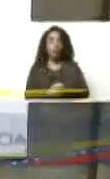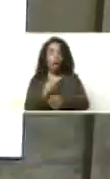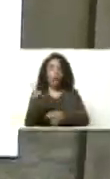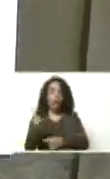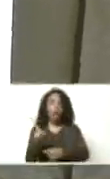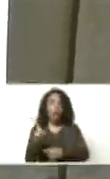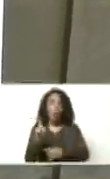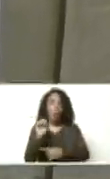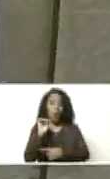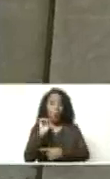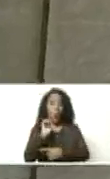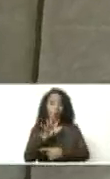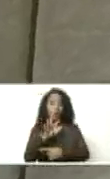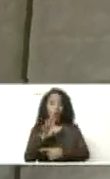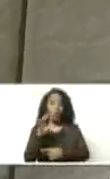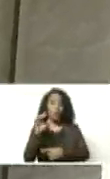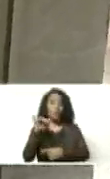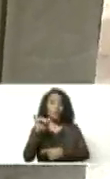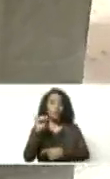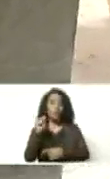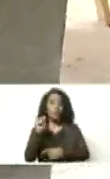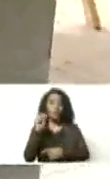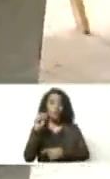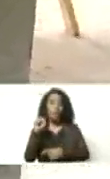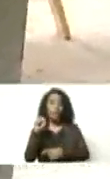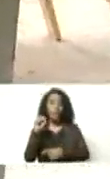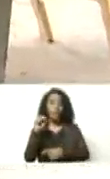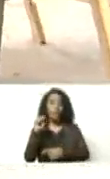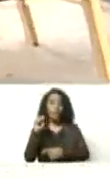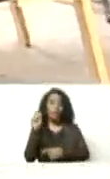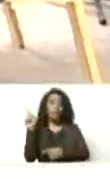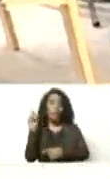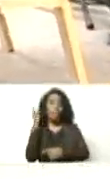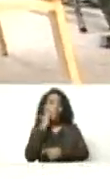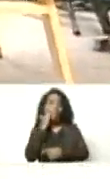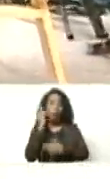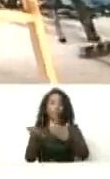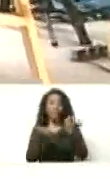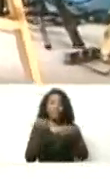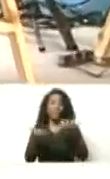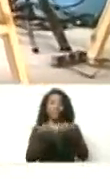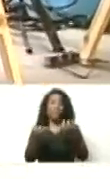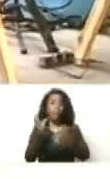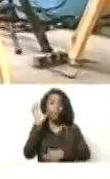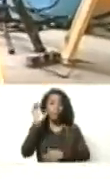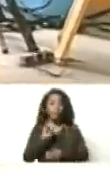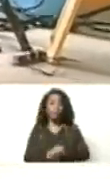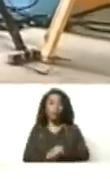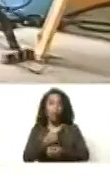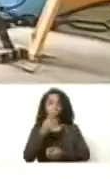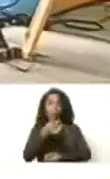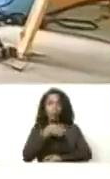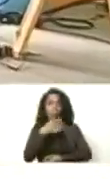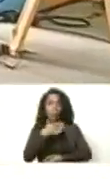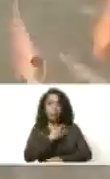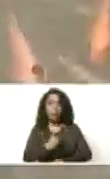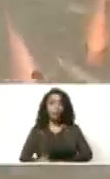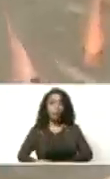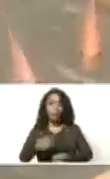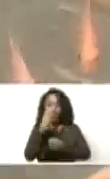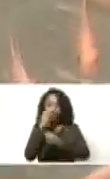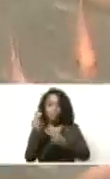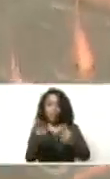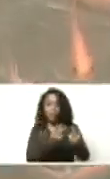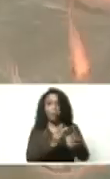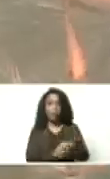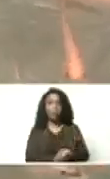4S, Yagna. Madre cocinera de la patria. ¿Cómo están ustedes? Buenas tardes, presidente. ¿Ah?